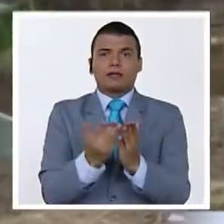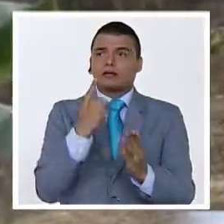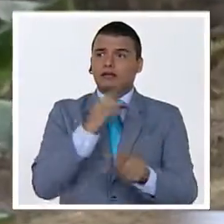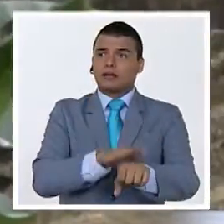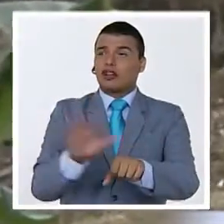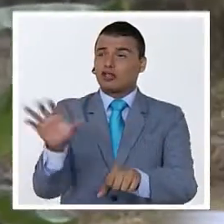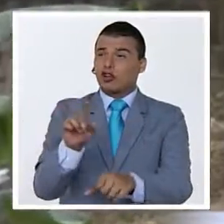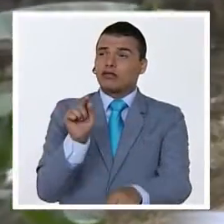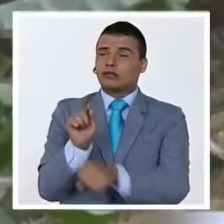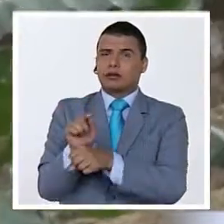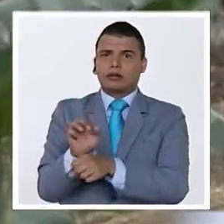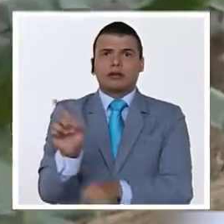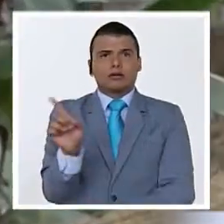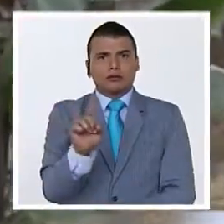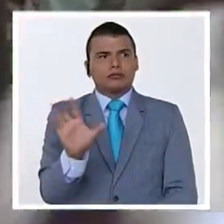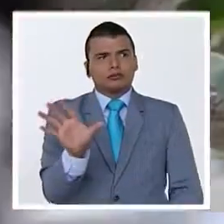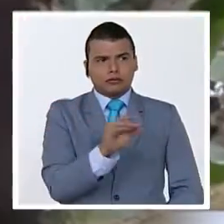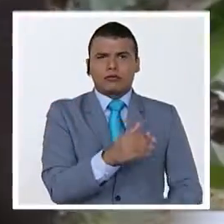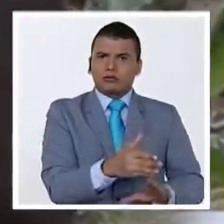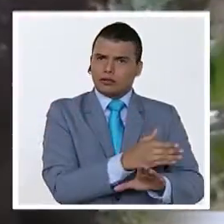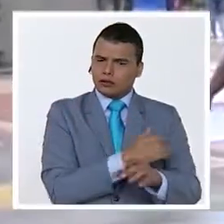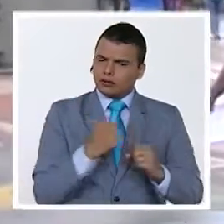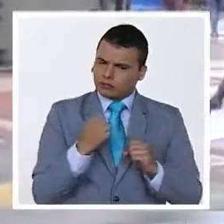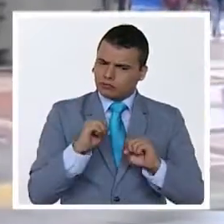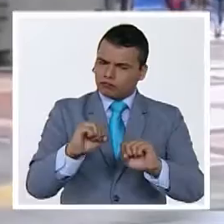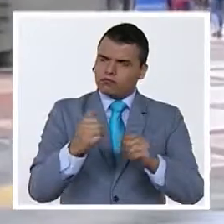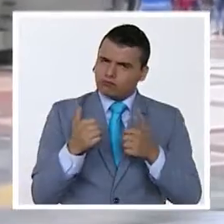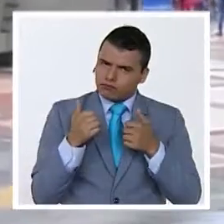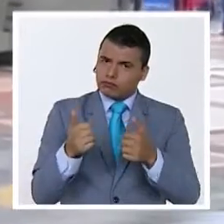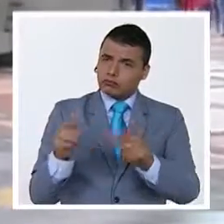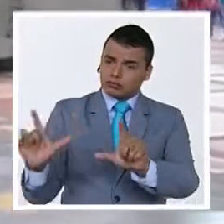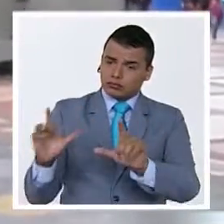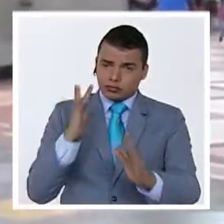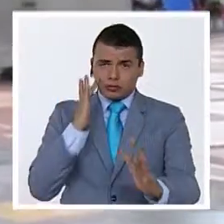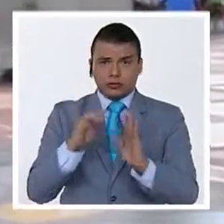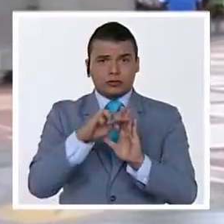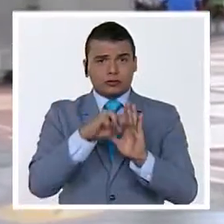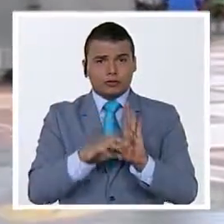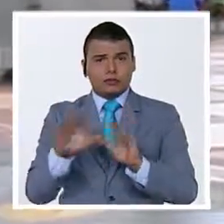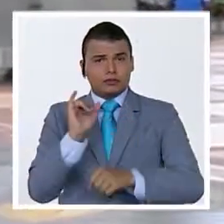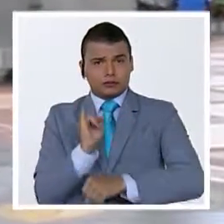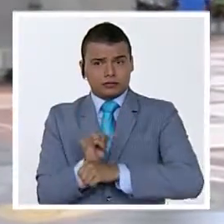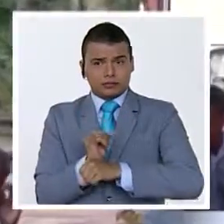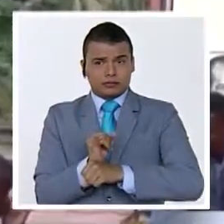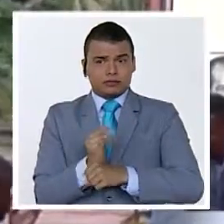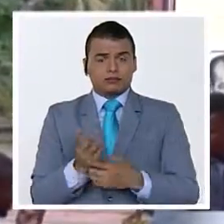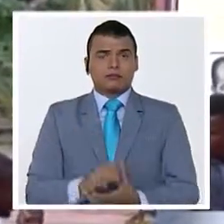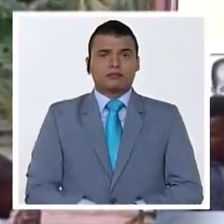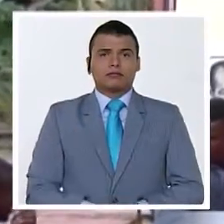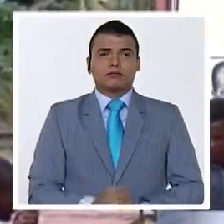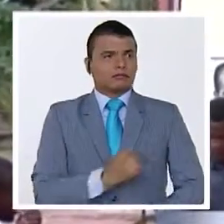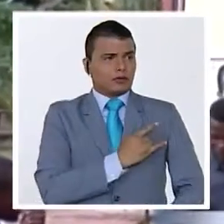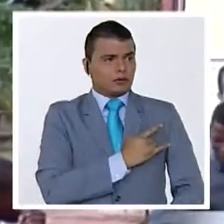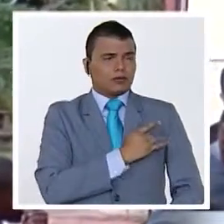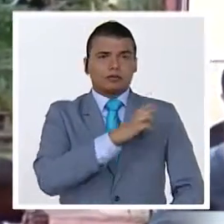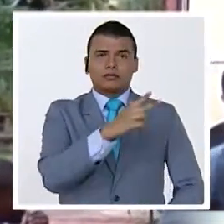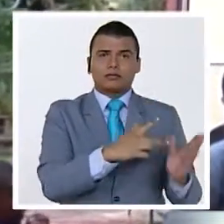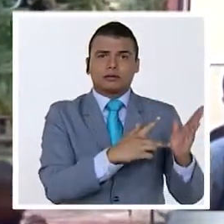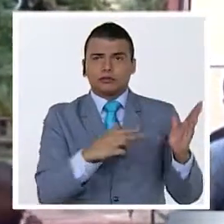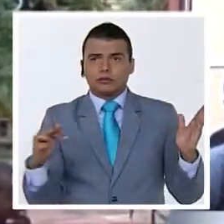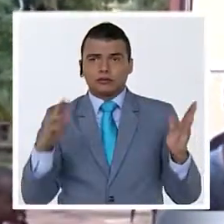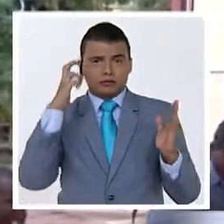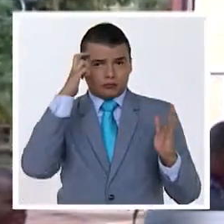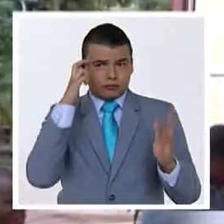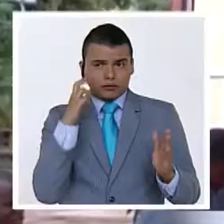pues la gran mayoría de ellos han obtenido y obtendrán sus diplomas bajo las normas de la institución. La Universidad Tecnológica del Chocó